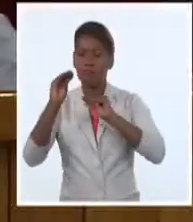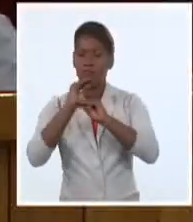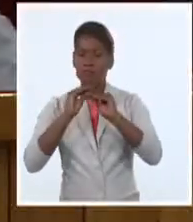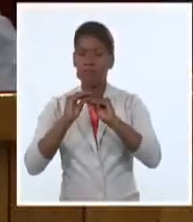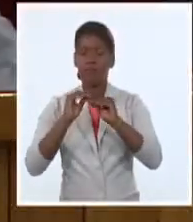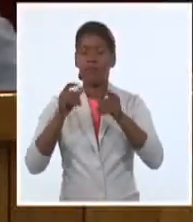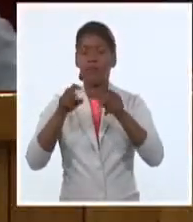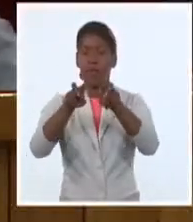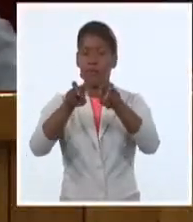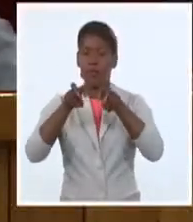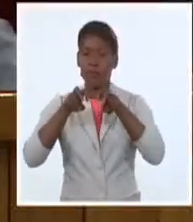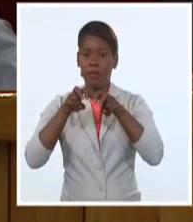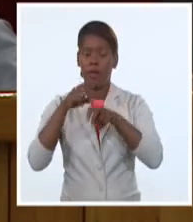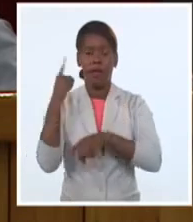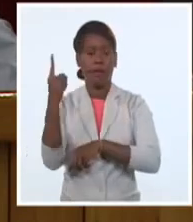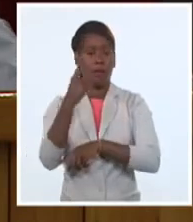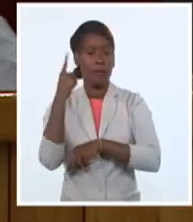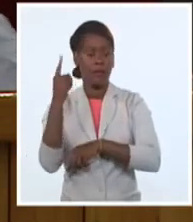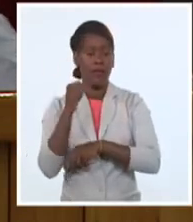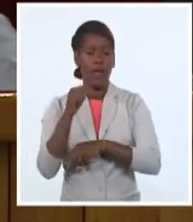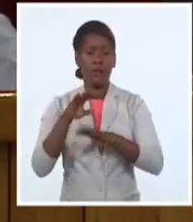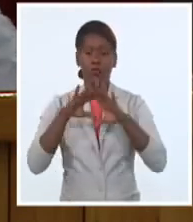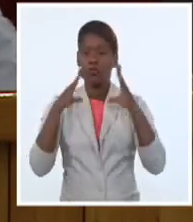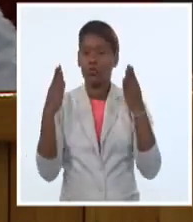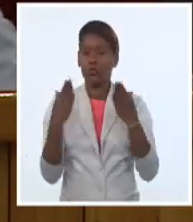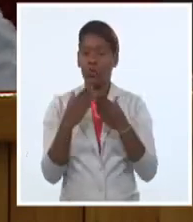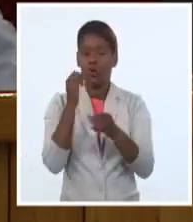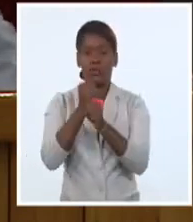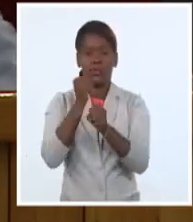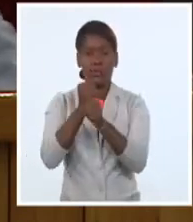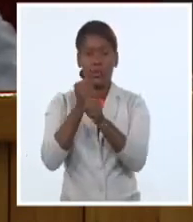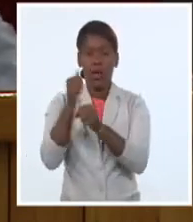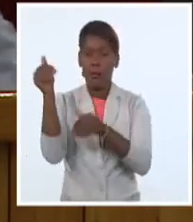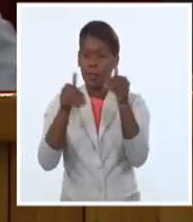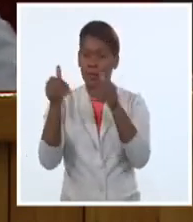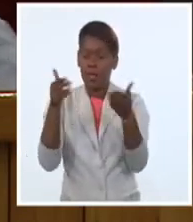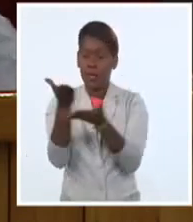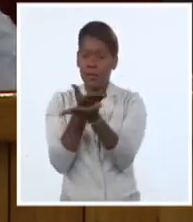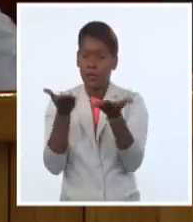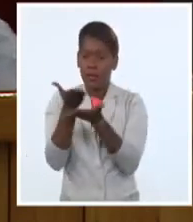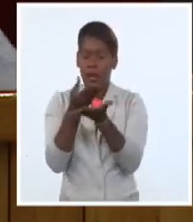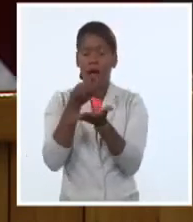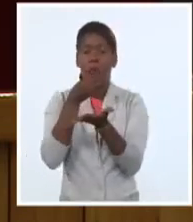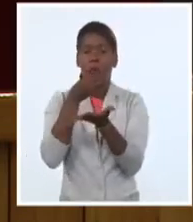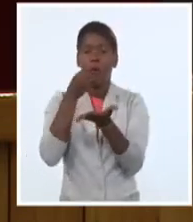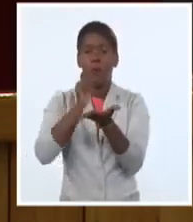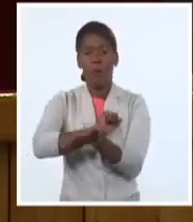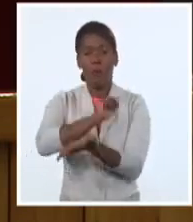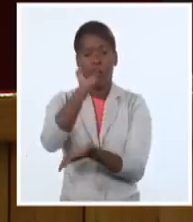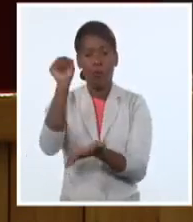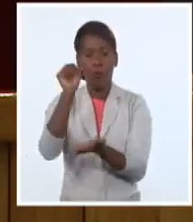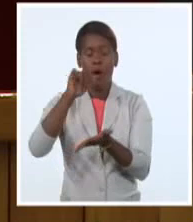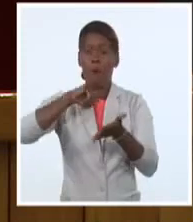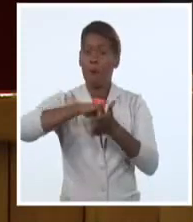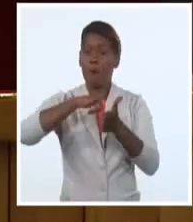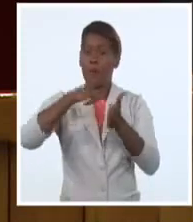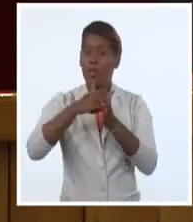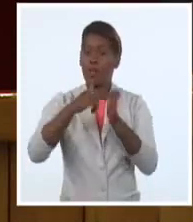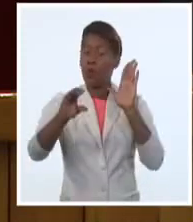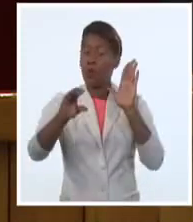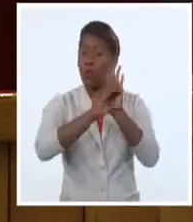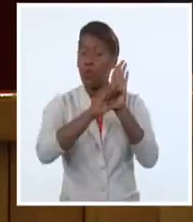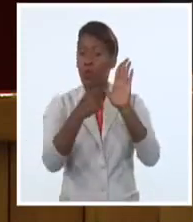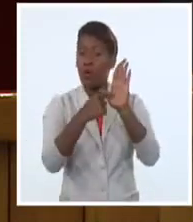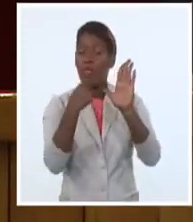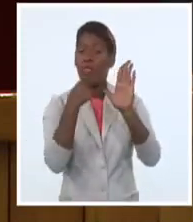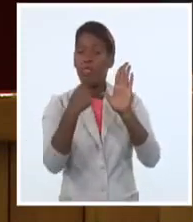Popular, en ejercicio del derecho a la participación, llegaremos al referendo legislativo con un proyecto de Código de las Familias